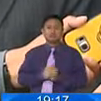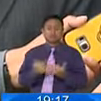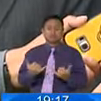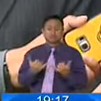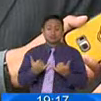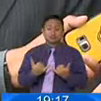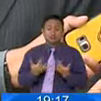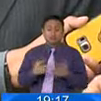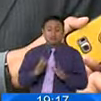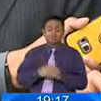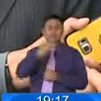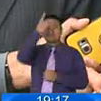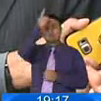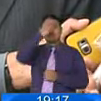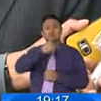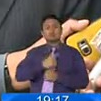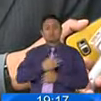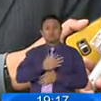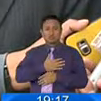hoy he decidido